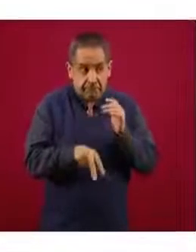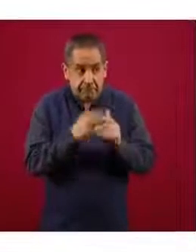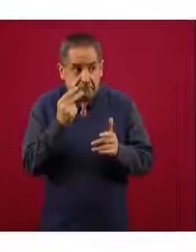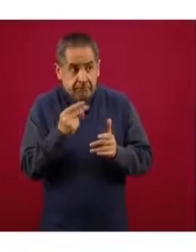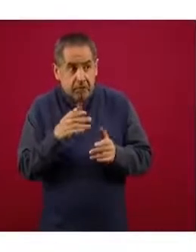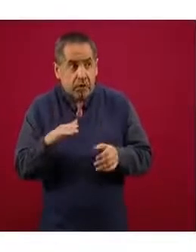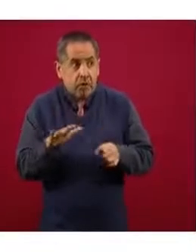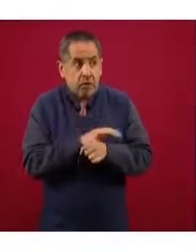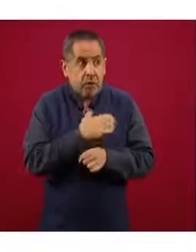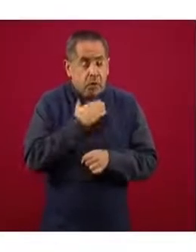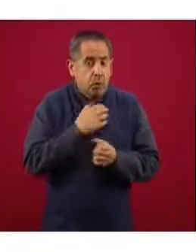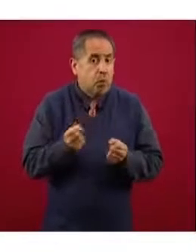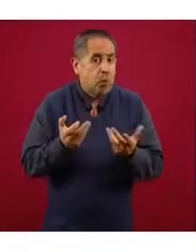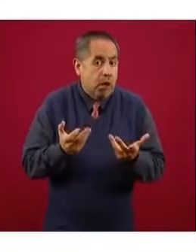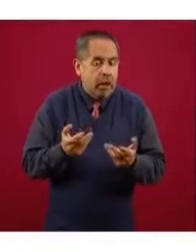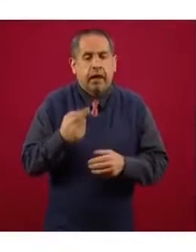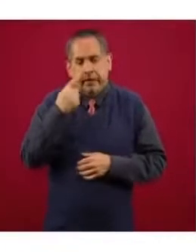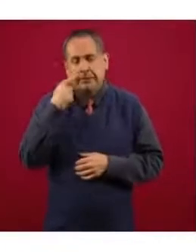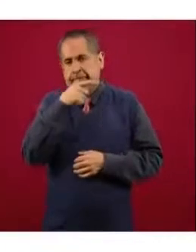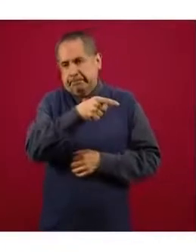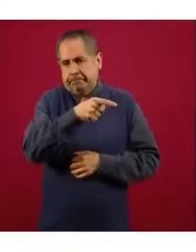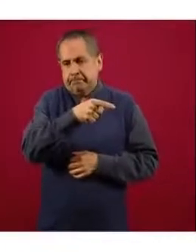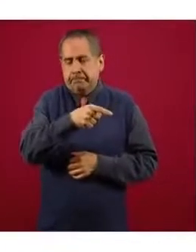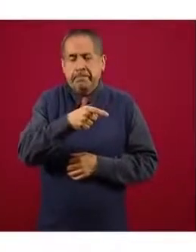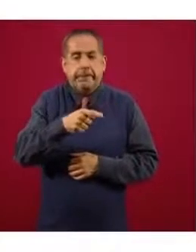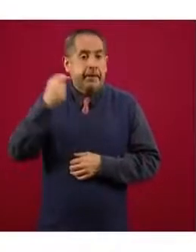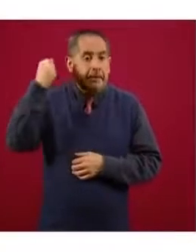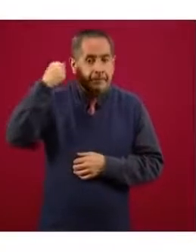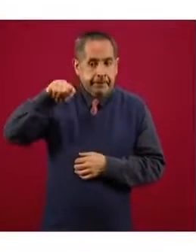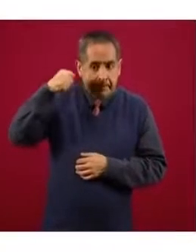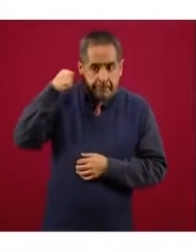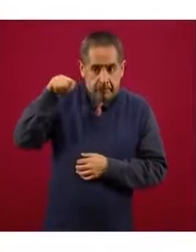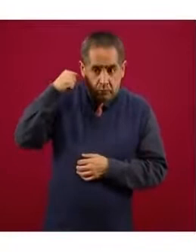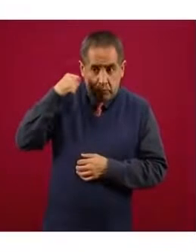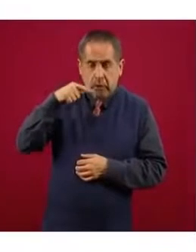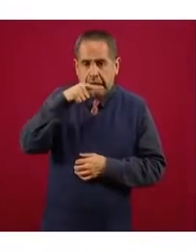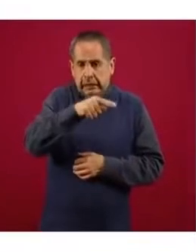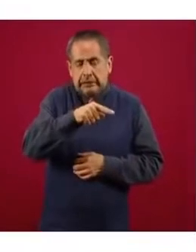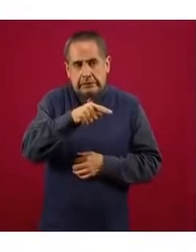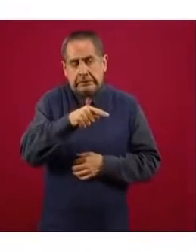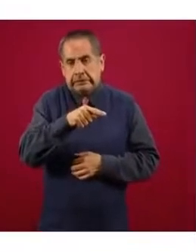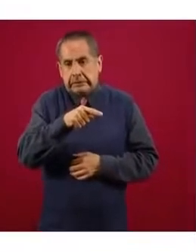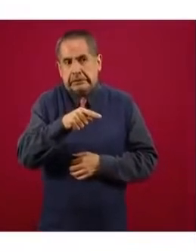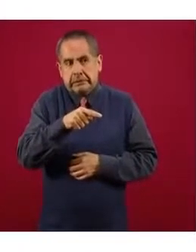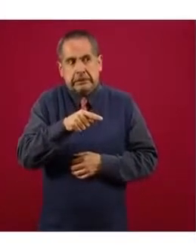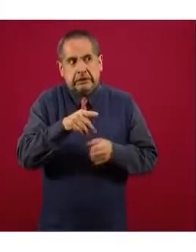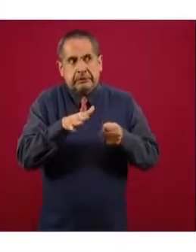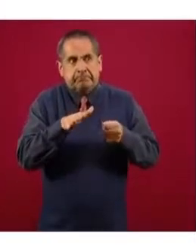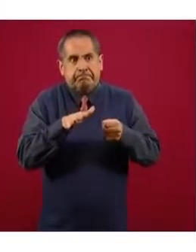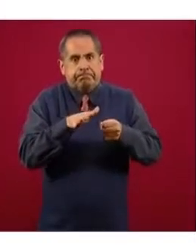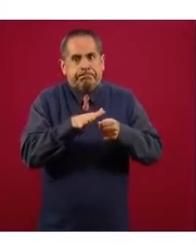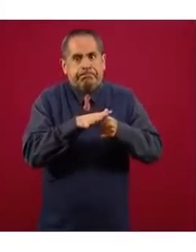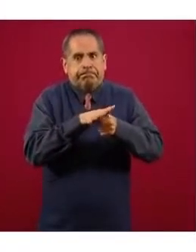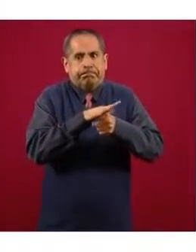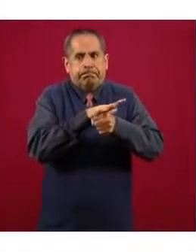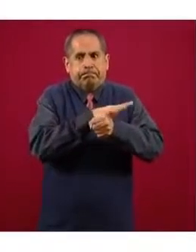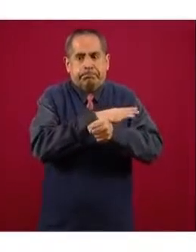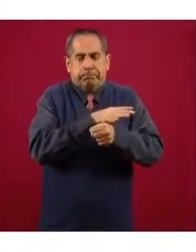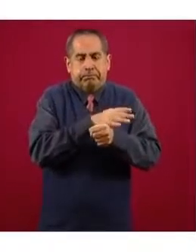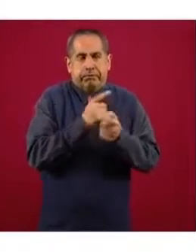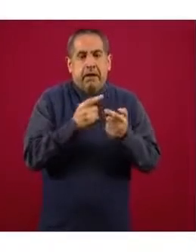viendo toda la semana cómo el estado de Tabasco es el que ha estado incrementando su ocupación y teniendo